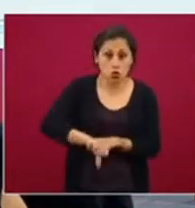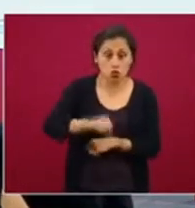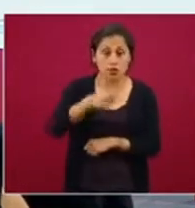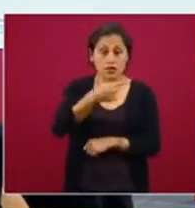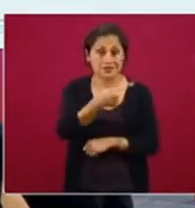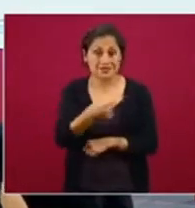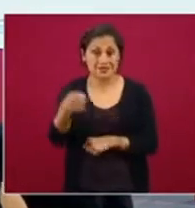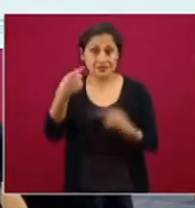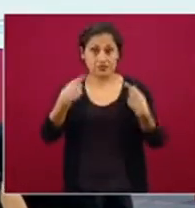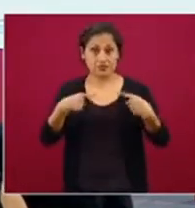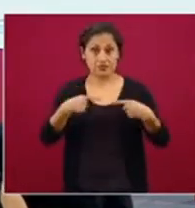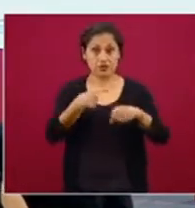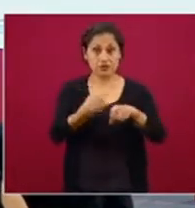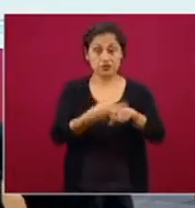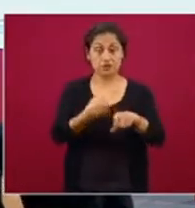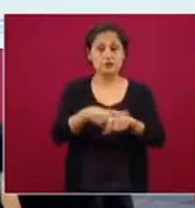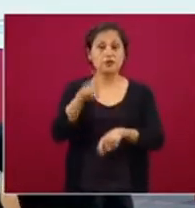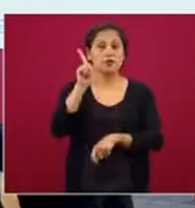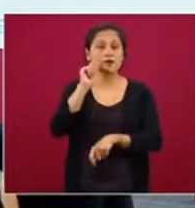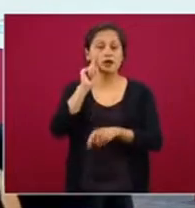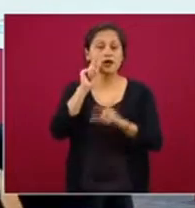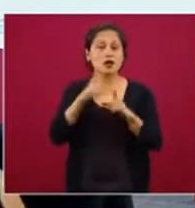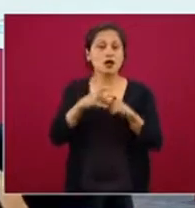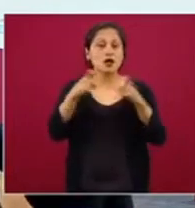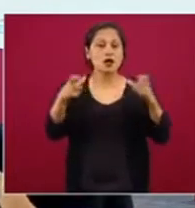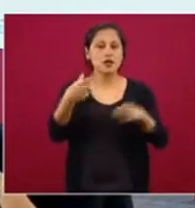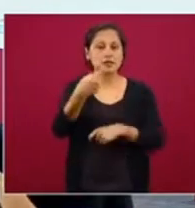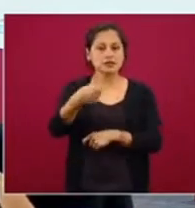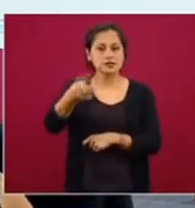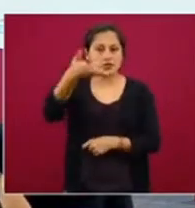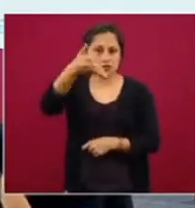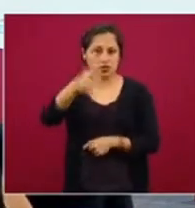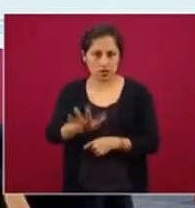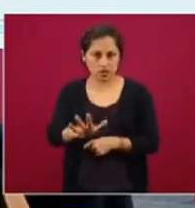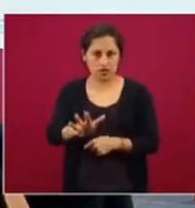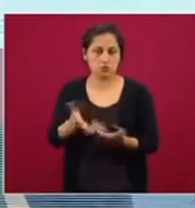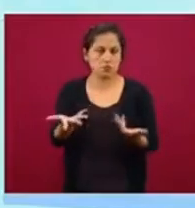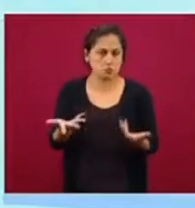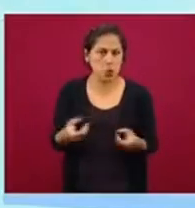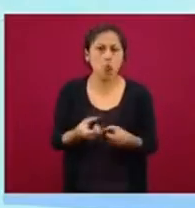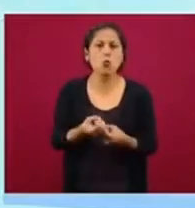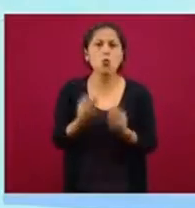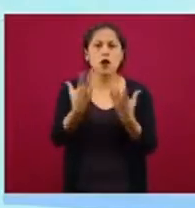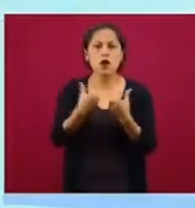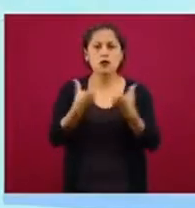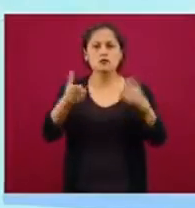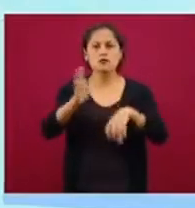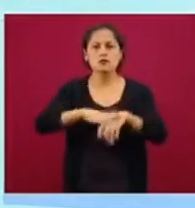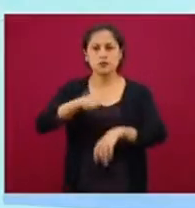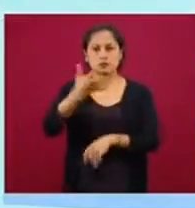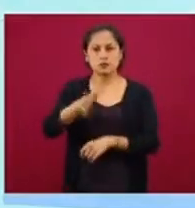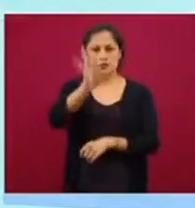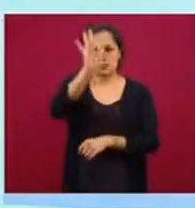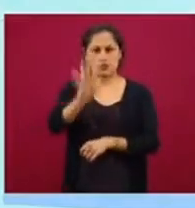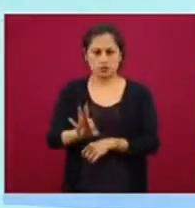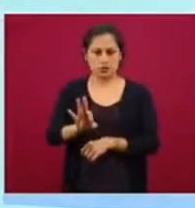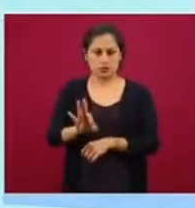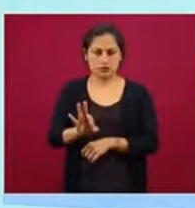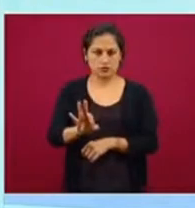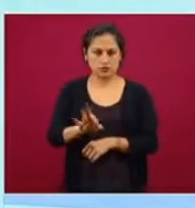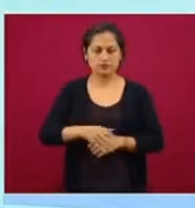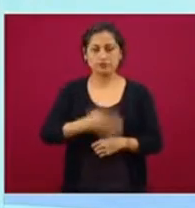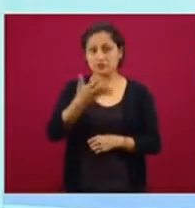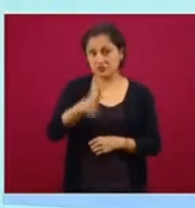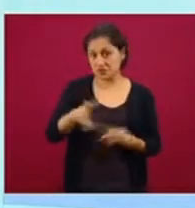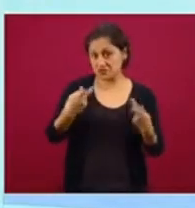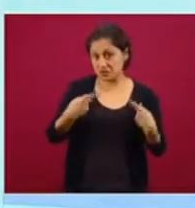y mañana tenemos 110 casos, hubo un crecimiento del 10% y son 10 casos. Pero cuando